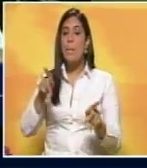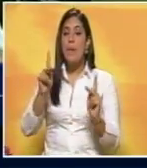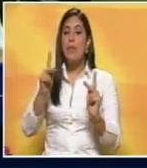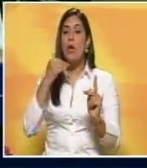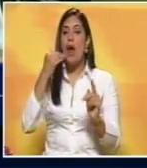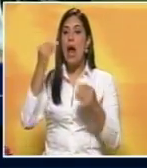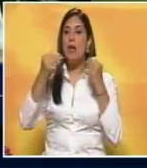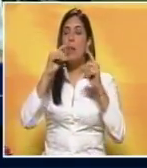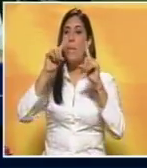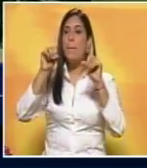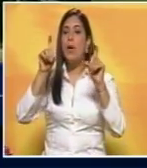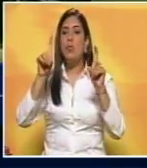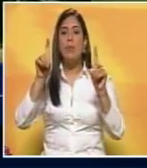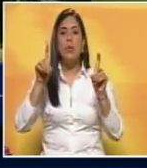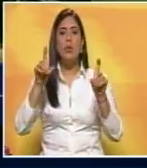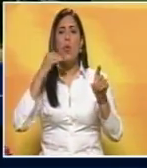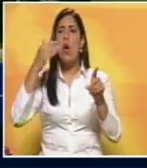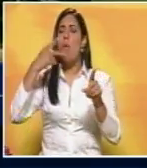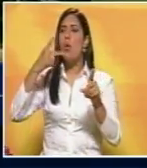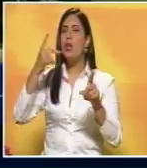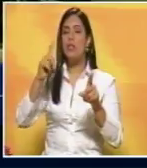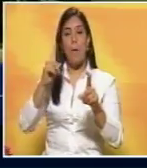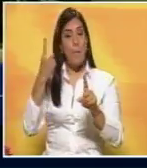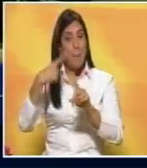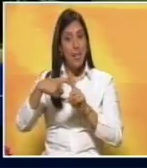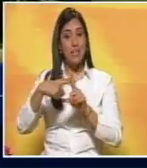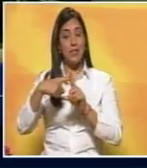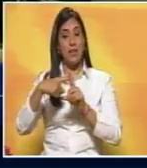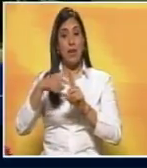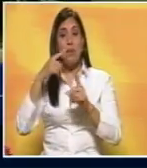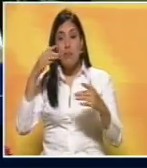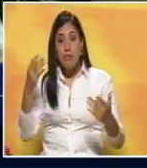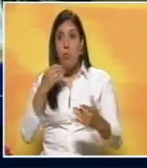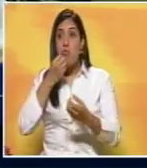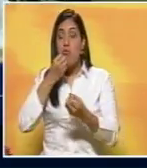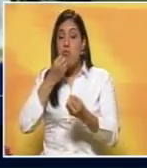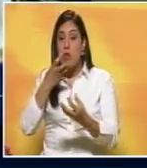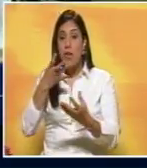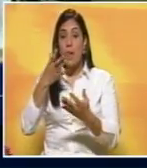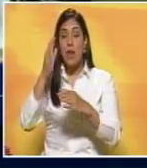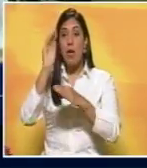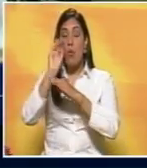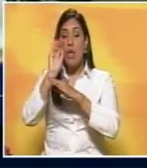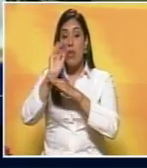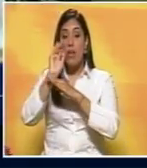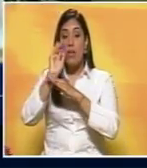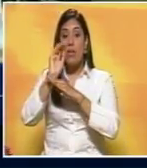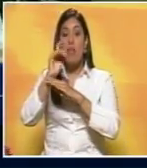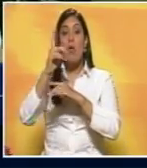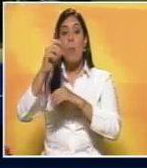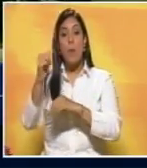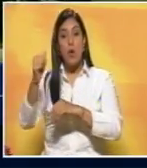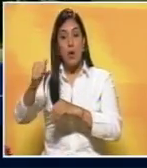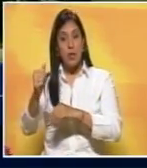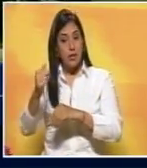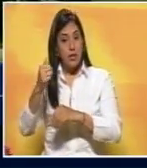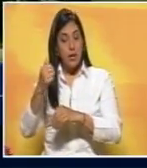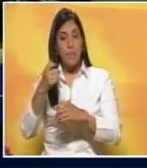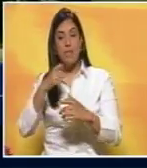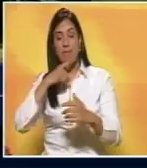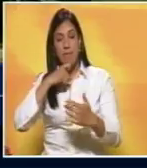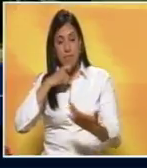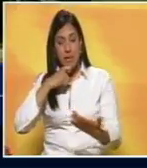permitió que se hiciera esa consulta considerándolo un acto político, sino que proporcionó protección policial